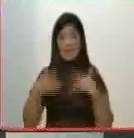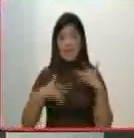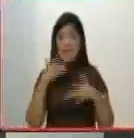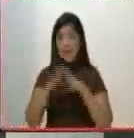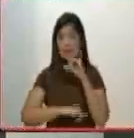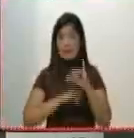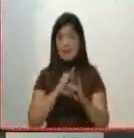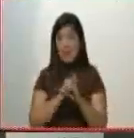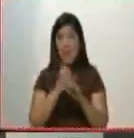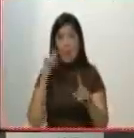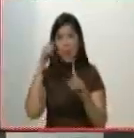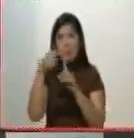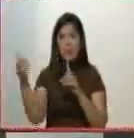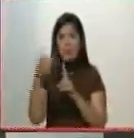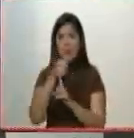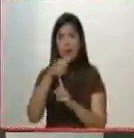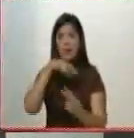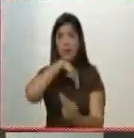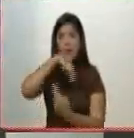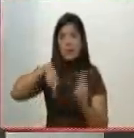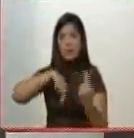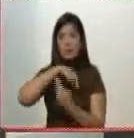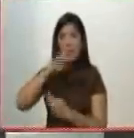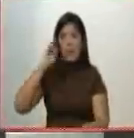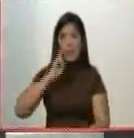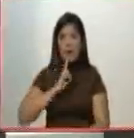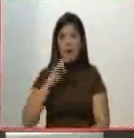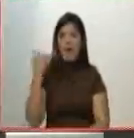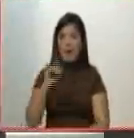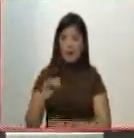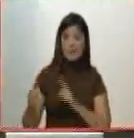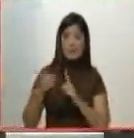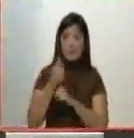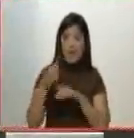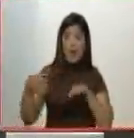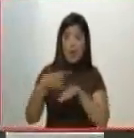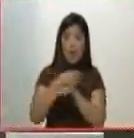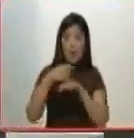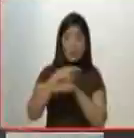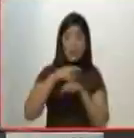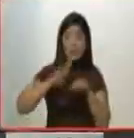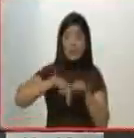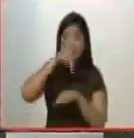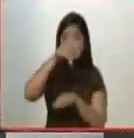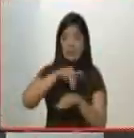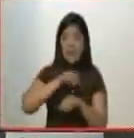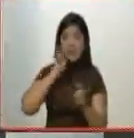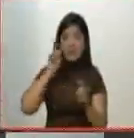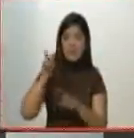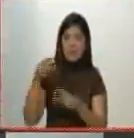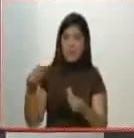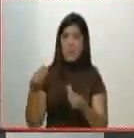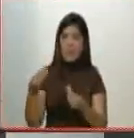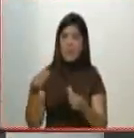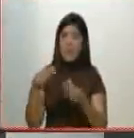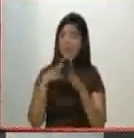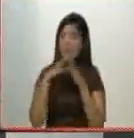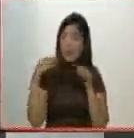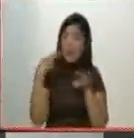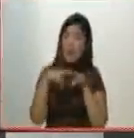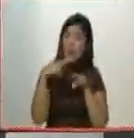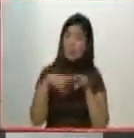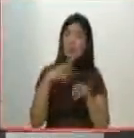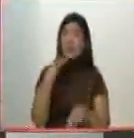que alcanza la Revolución Bolivariana, es un logro que alcanza el gobierno nacional, y vemos cómo los niños y los